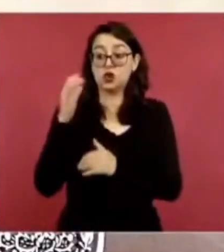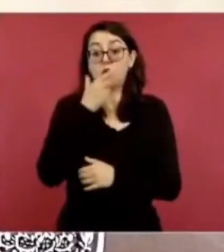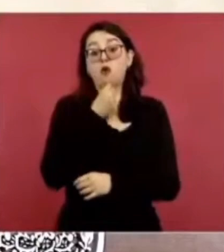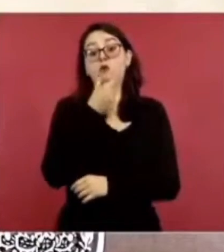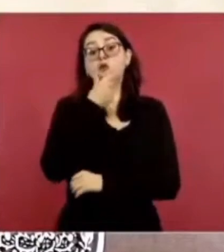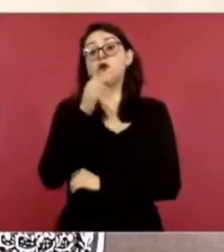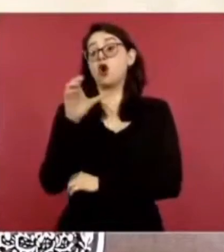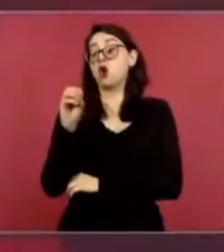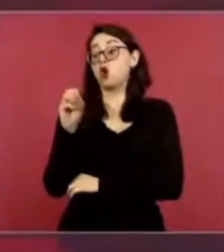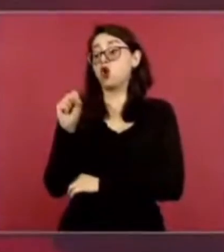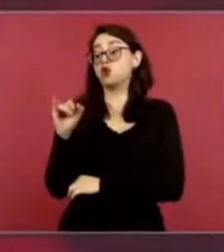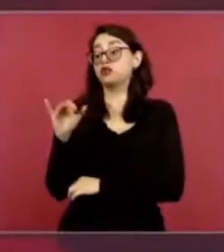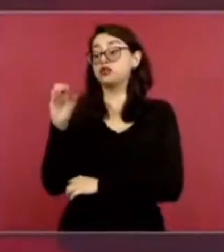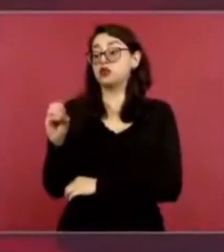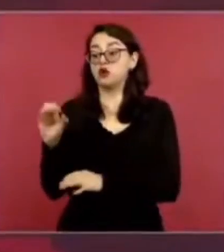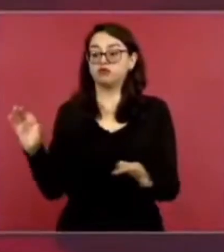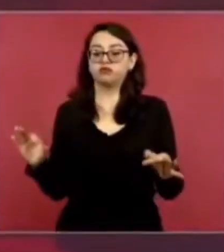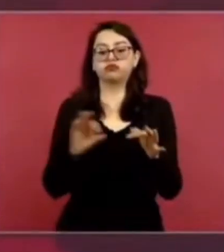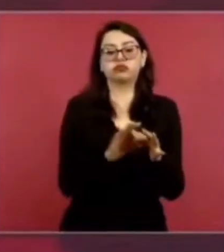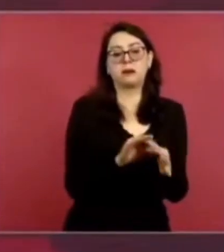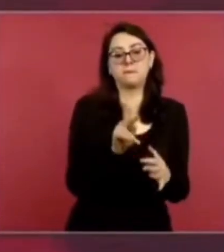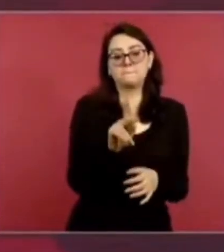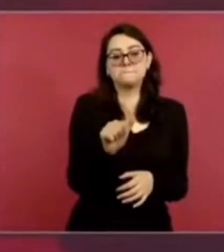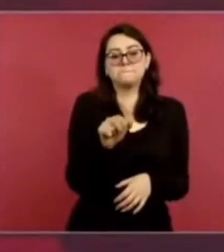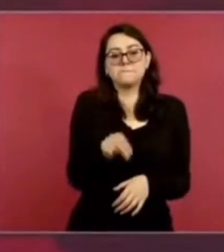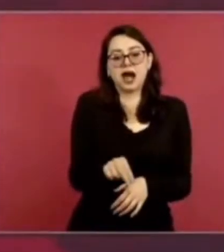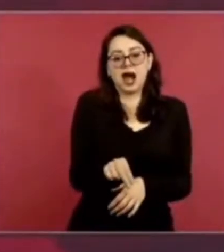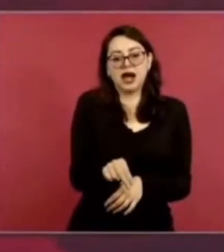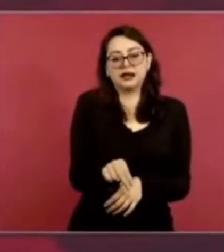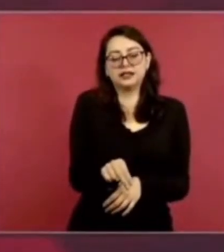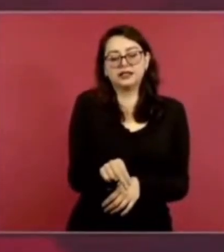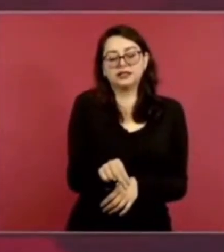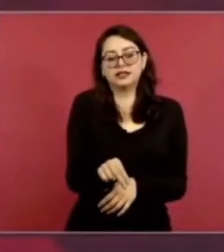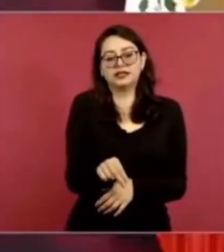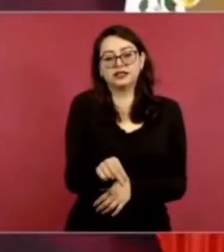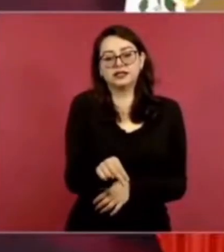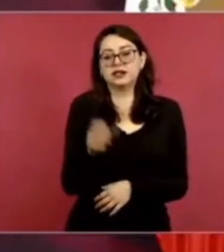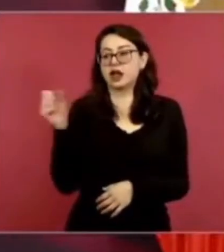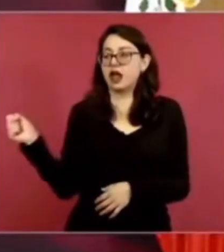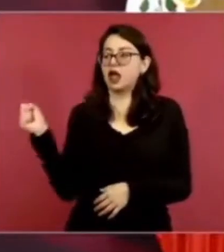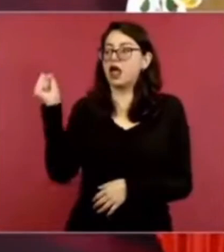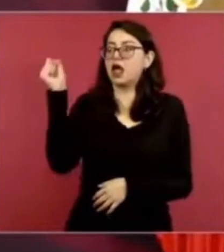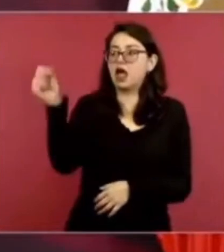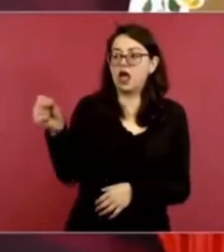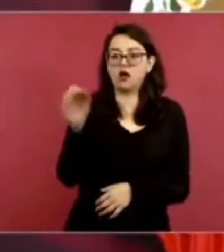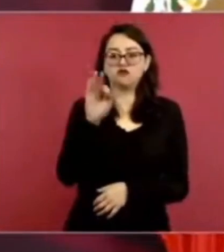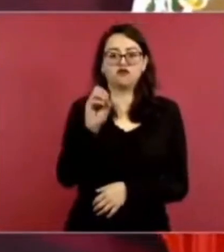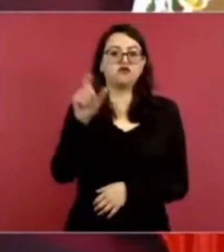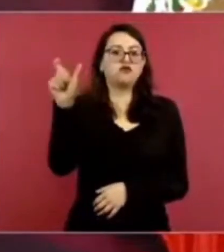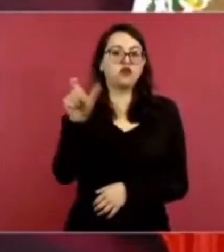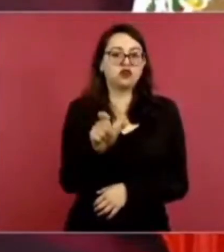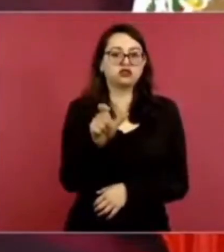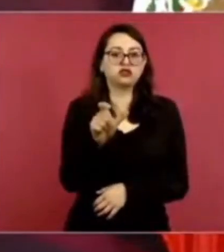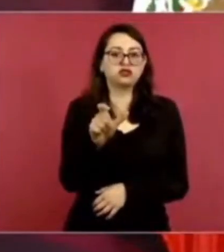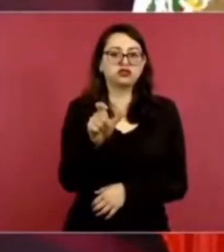propuesto por Fox y apoyador de Calderón.